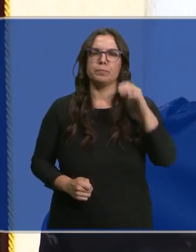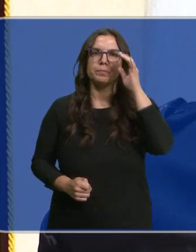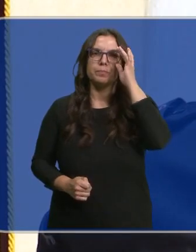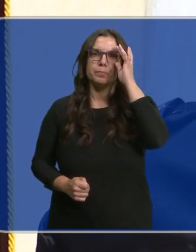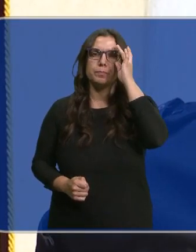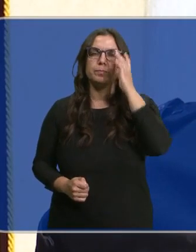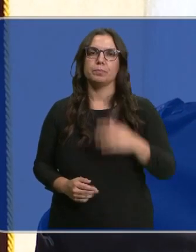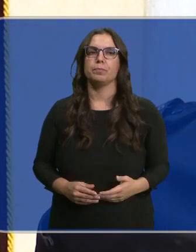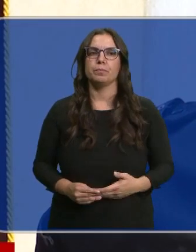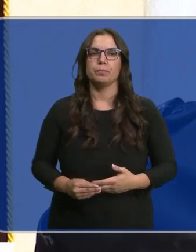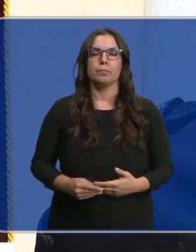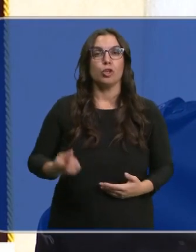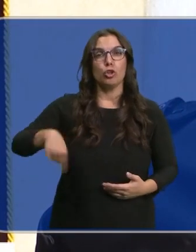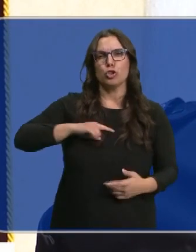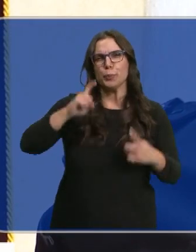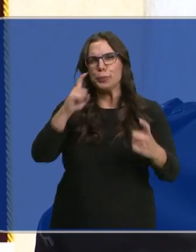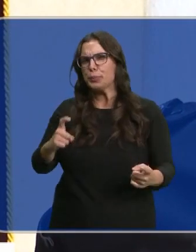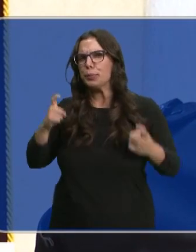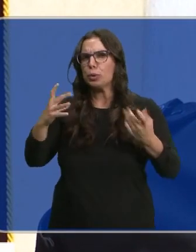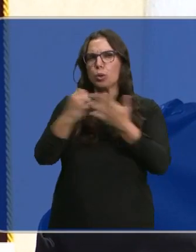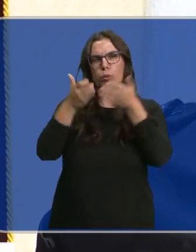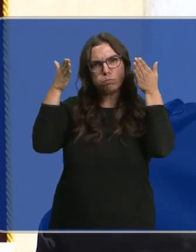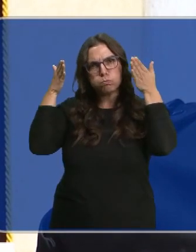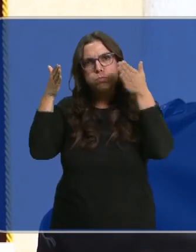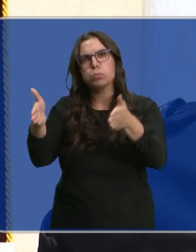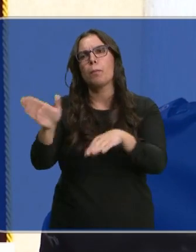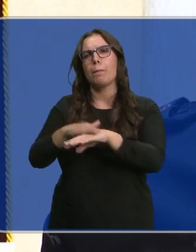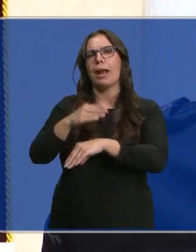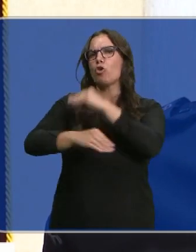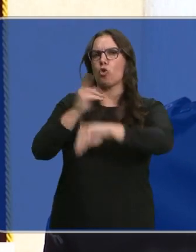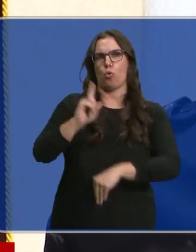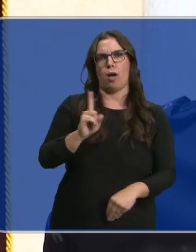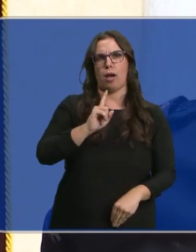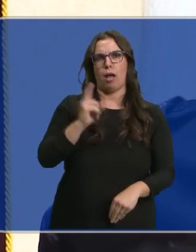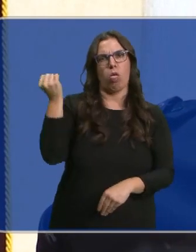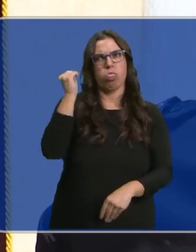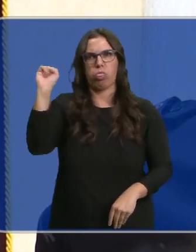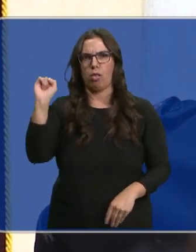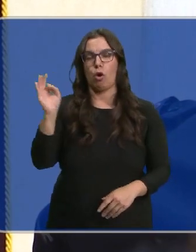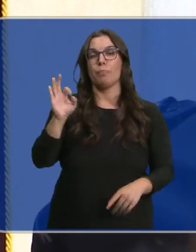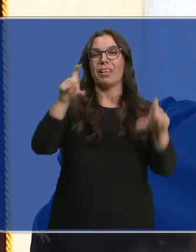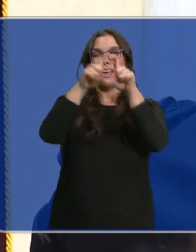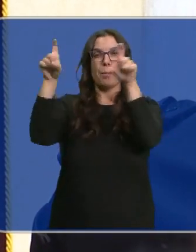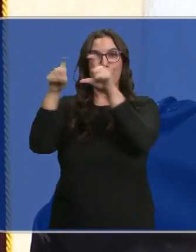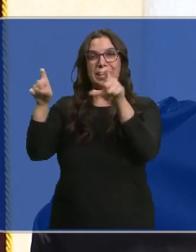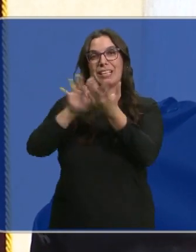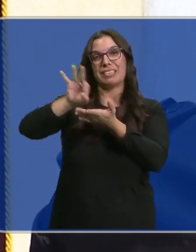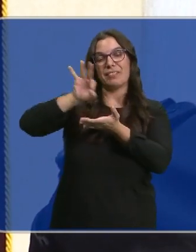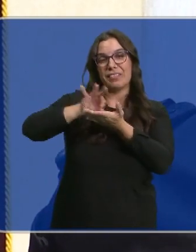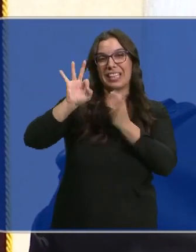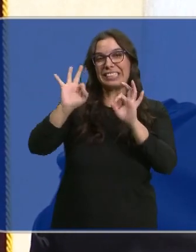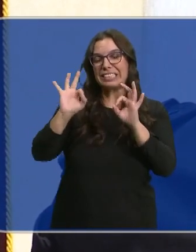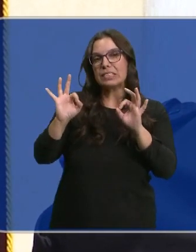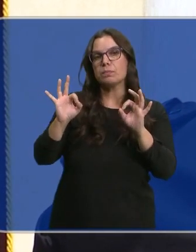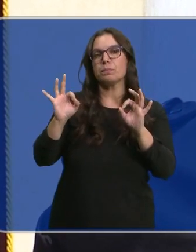Tenemos todas nuestras fuerzas volcadas en que eso no ocurra. Esas empresas de